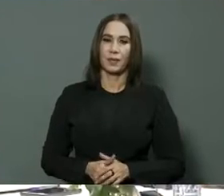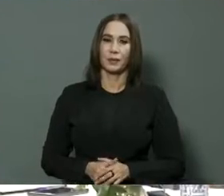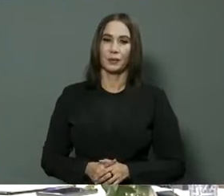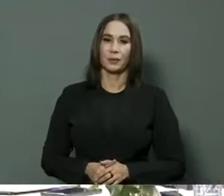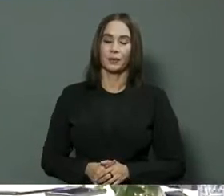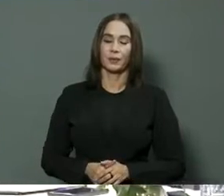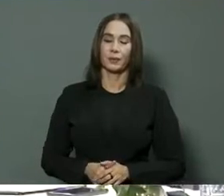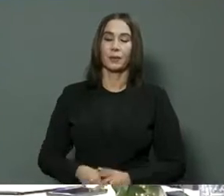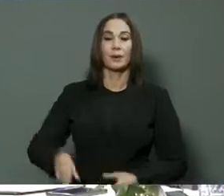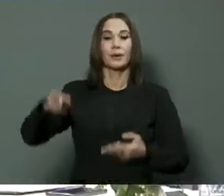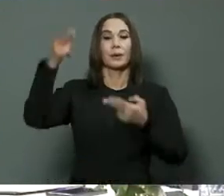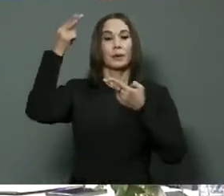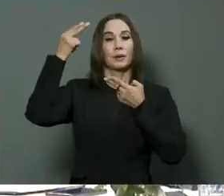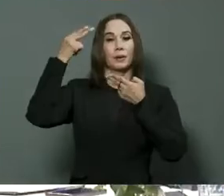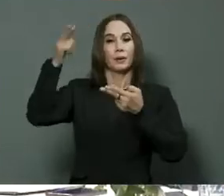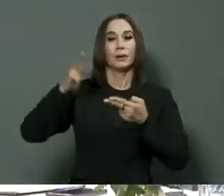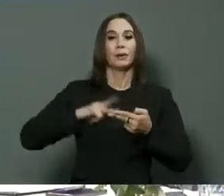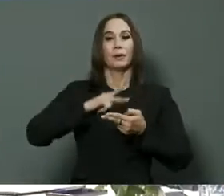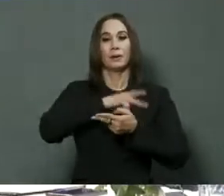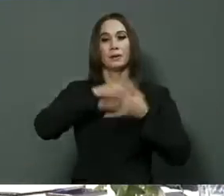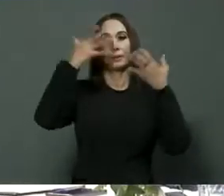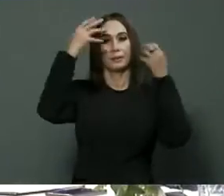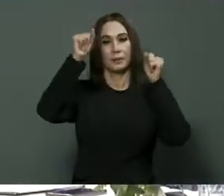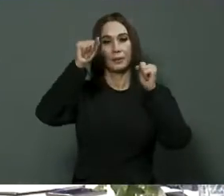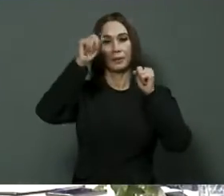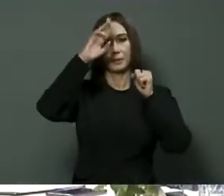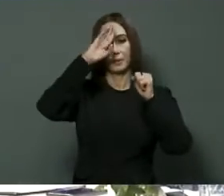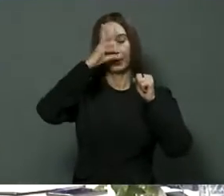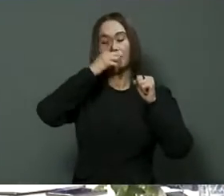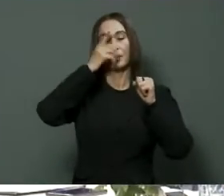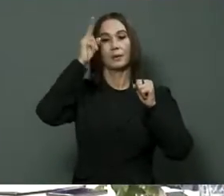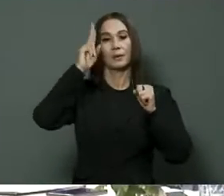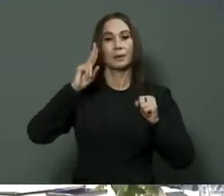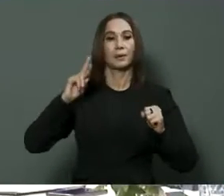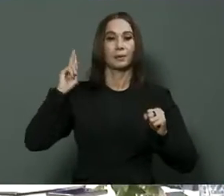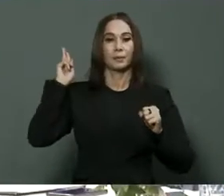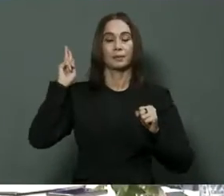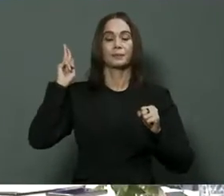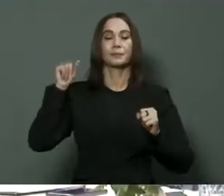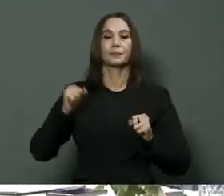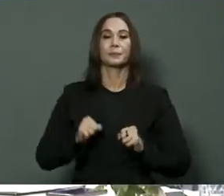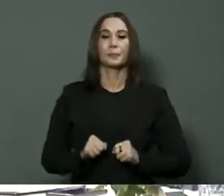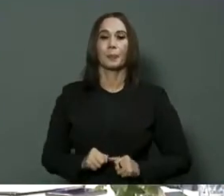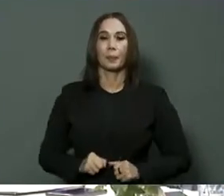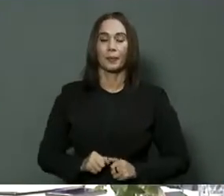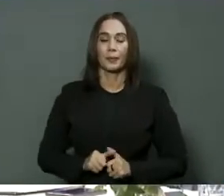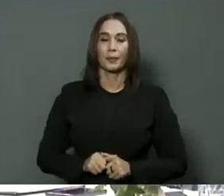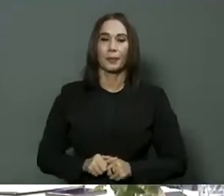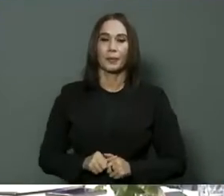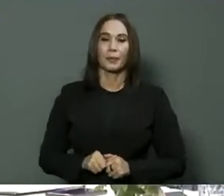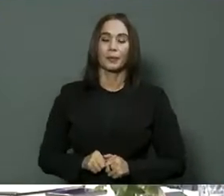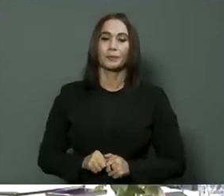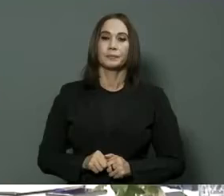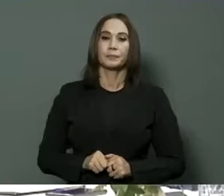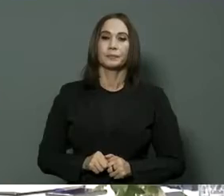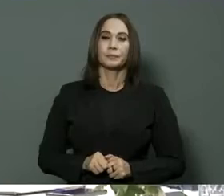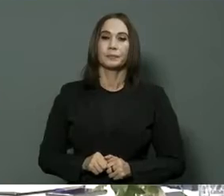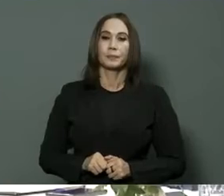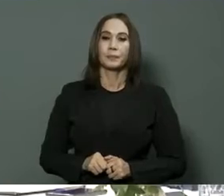ministro. Excelentísima señora vicepresidenta de la República, señora Raquel Peña,